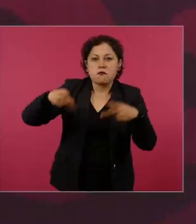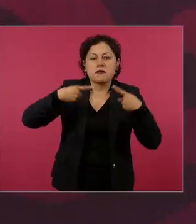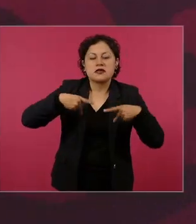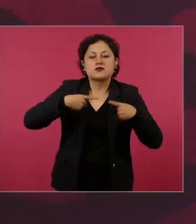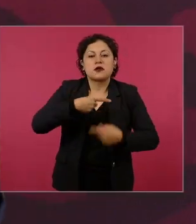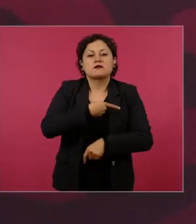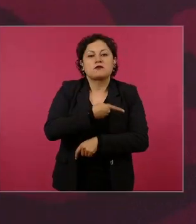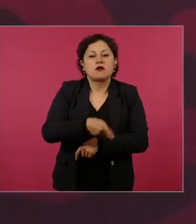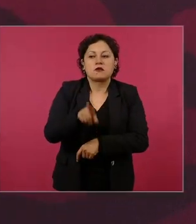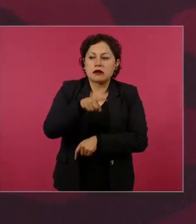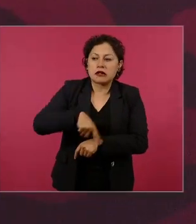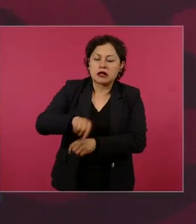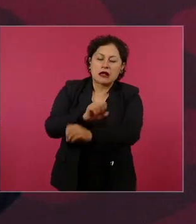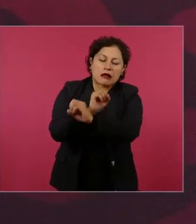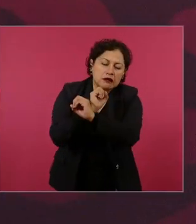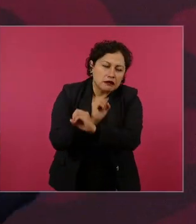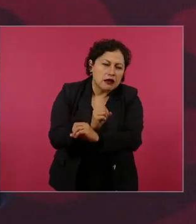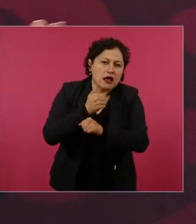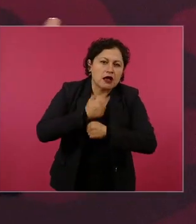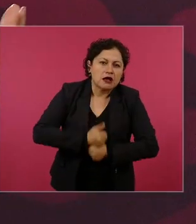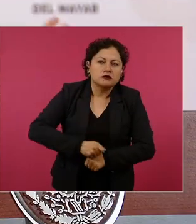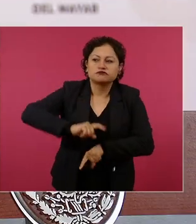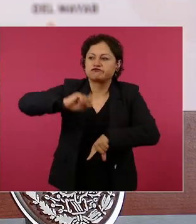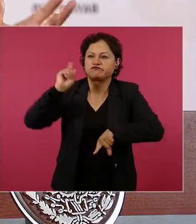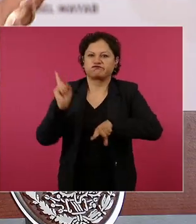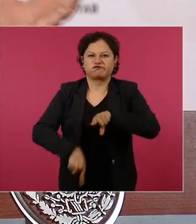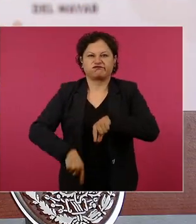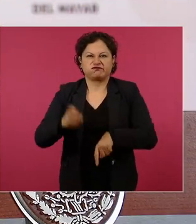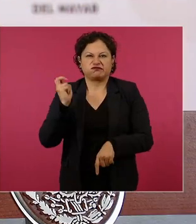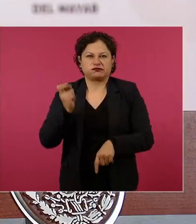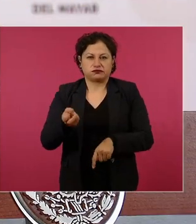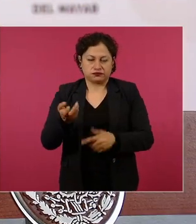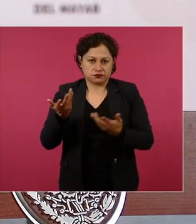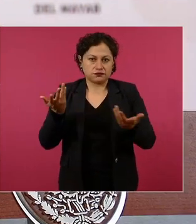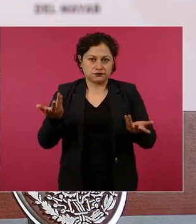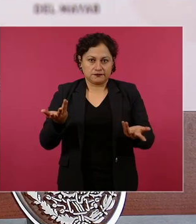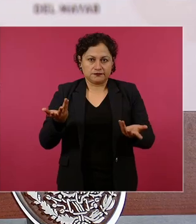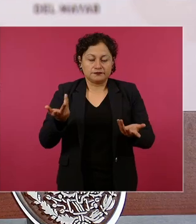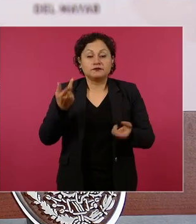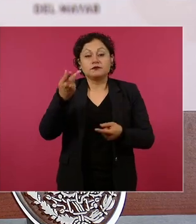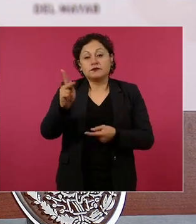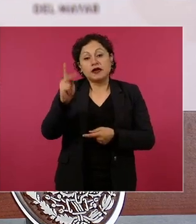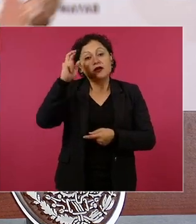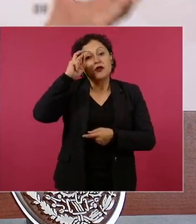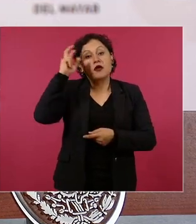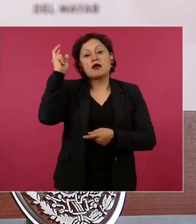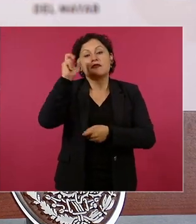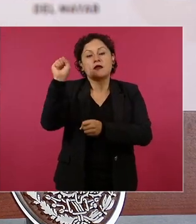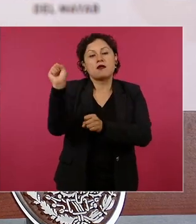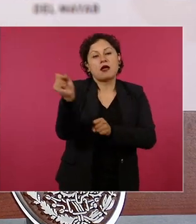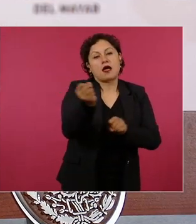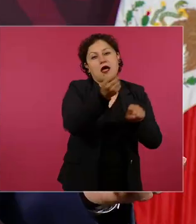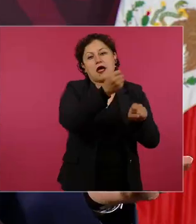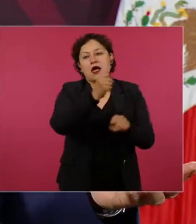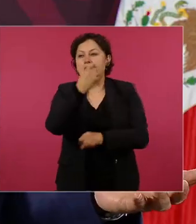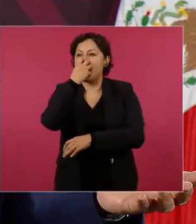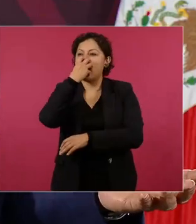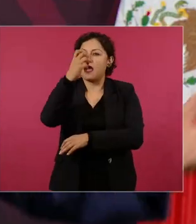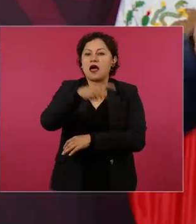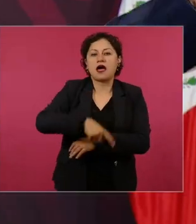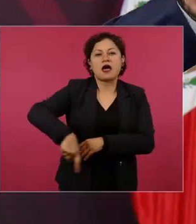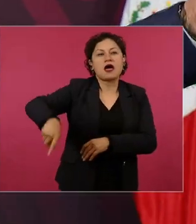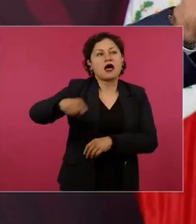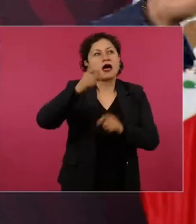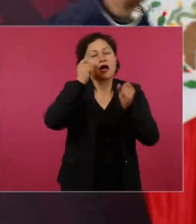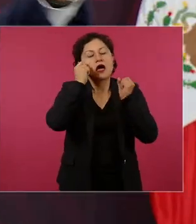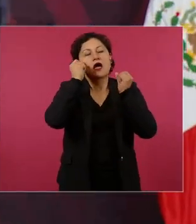Bueno, pero no hay abolición de la esclavitud en los hechos.